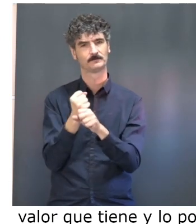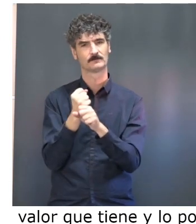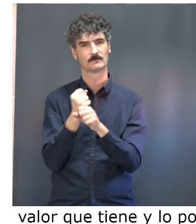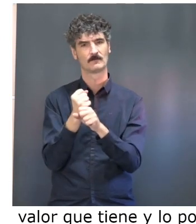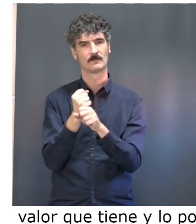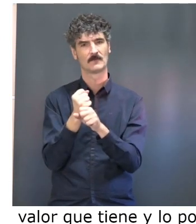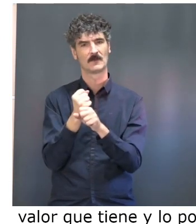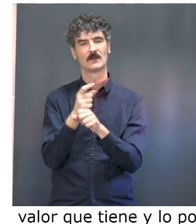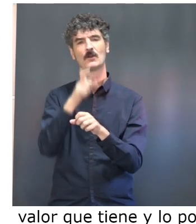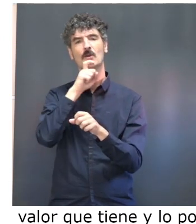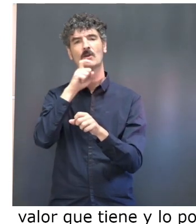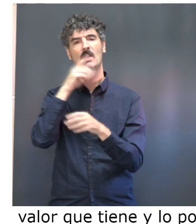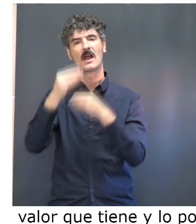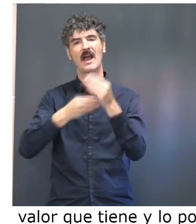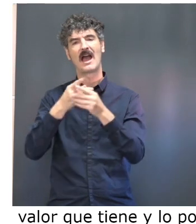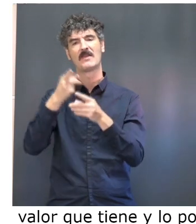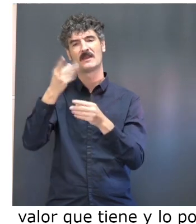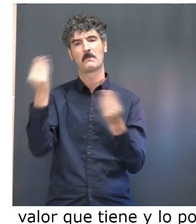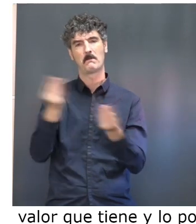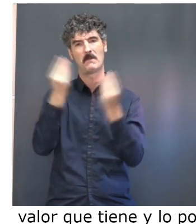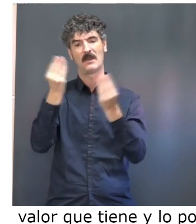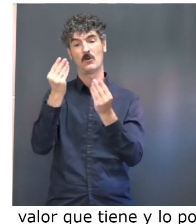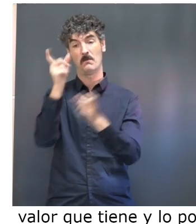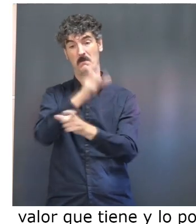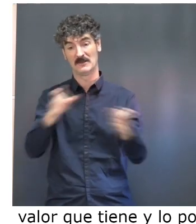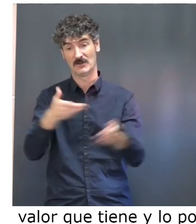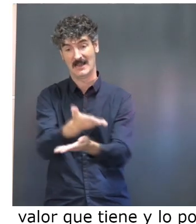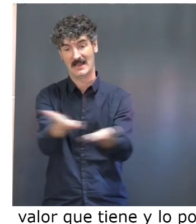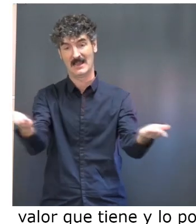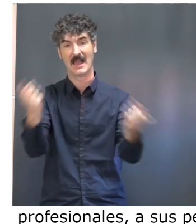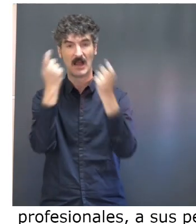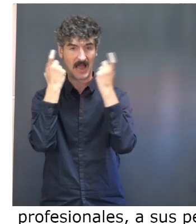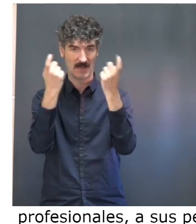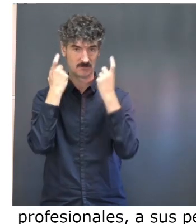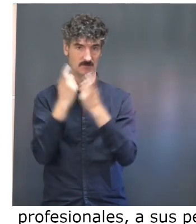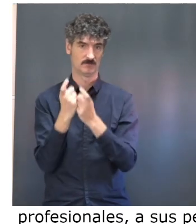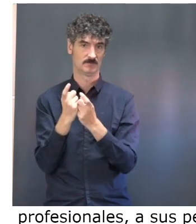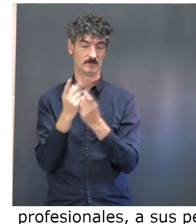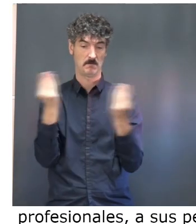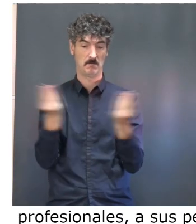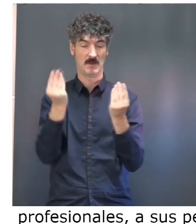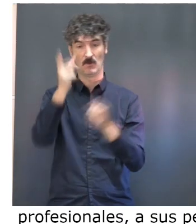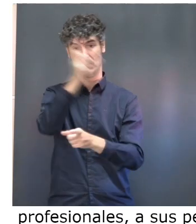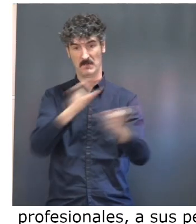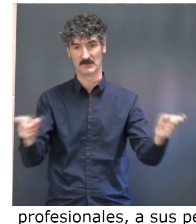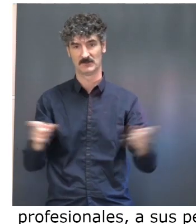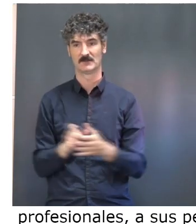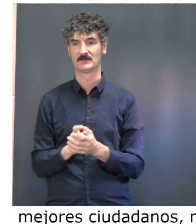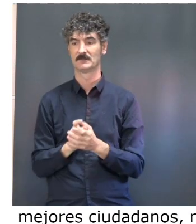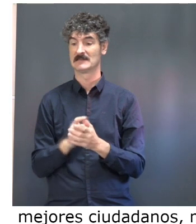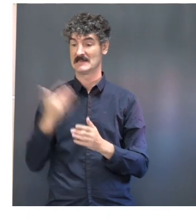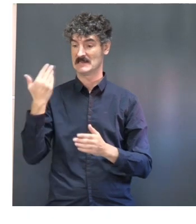pues un poco tratando de hacer mejores ciudadanos, mejores personas, mejores profesionales. Bueno, yo creo que nos